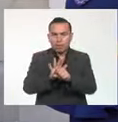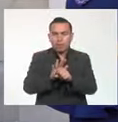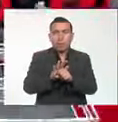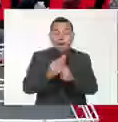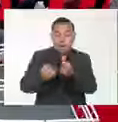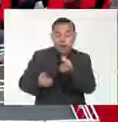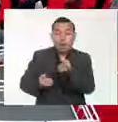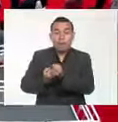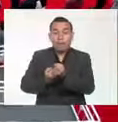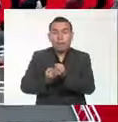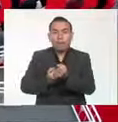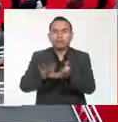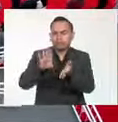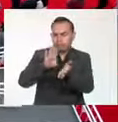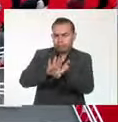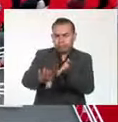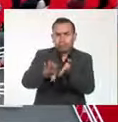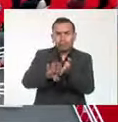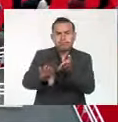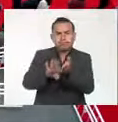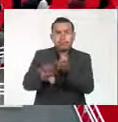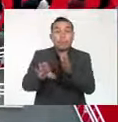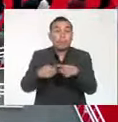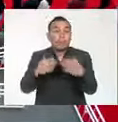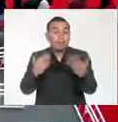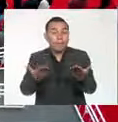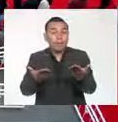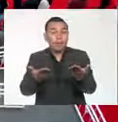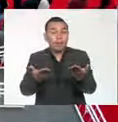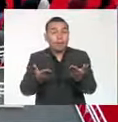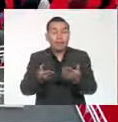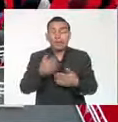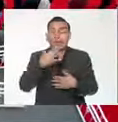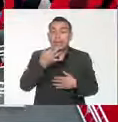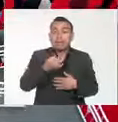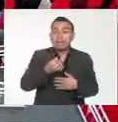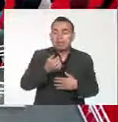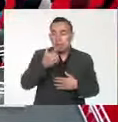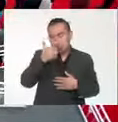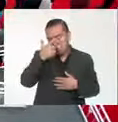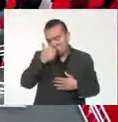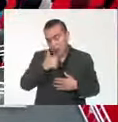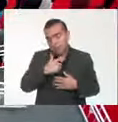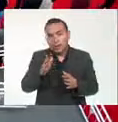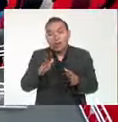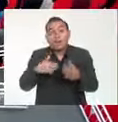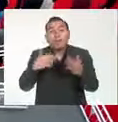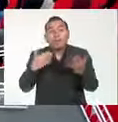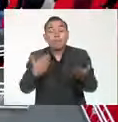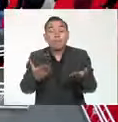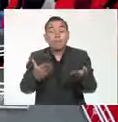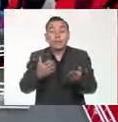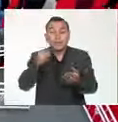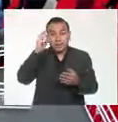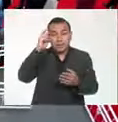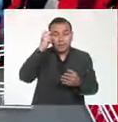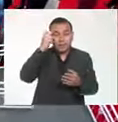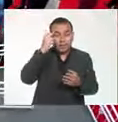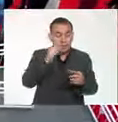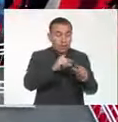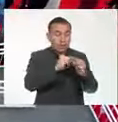algunos, incluso financiados. Lo triste es que están financiando a una oposición